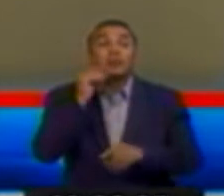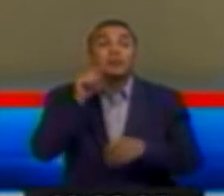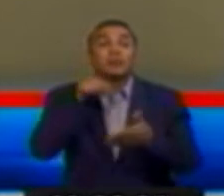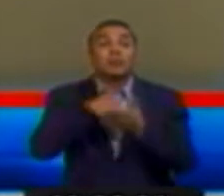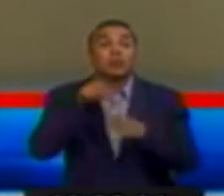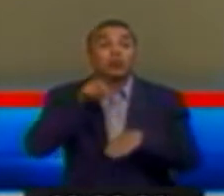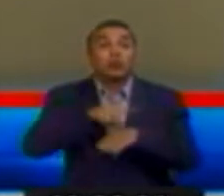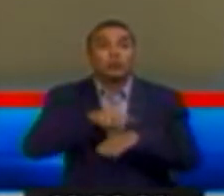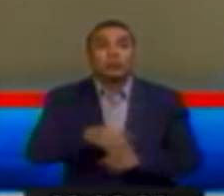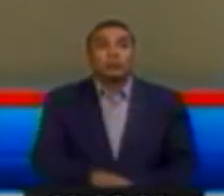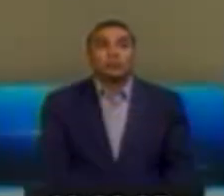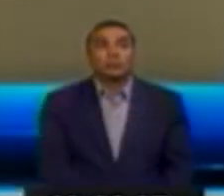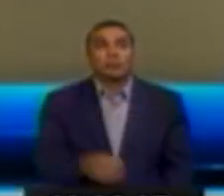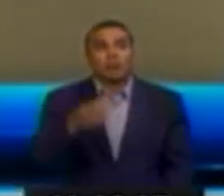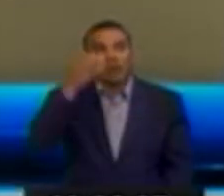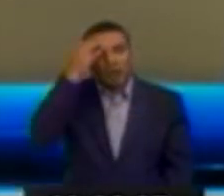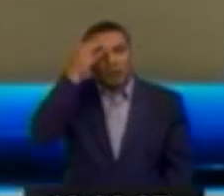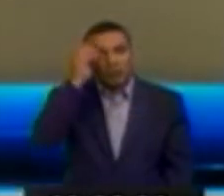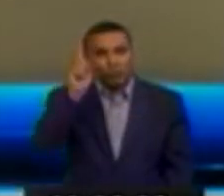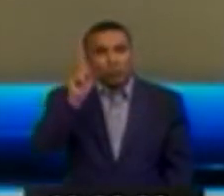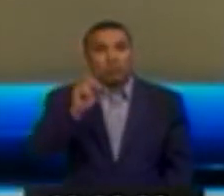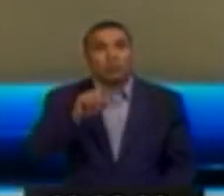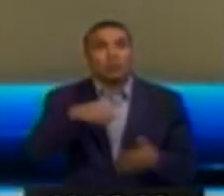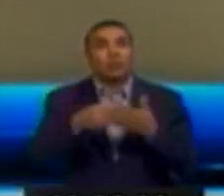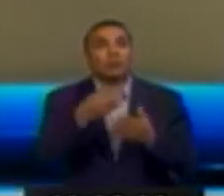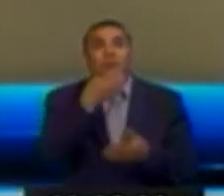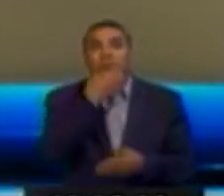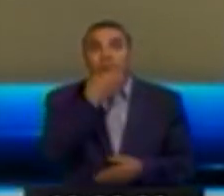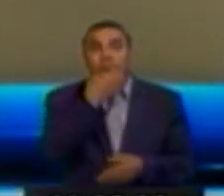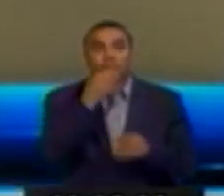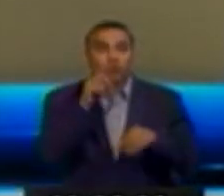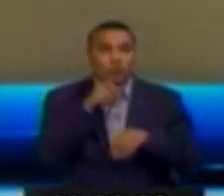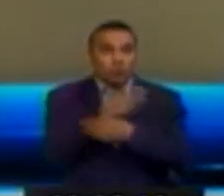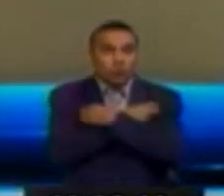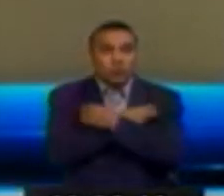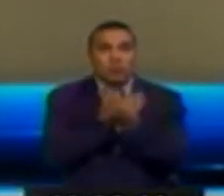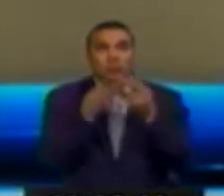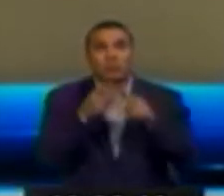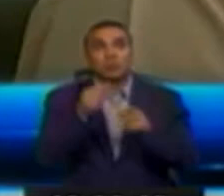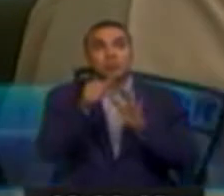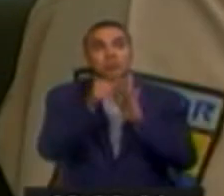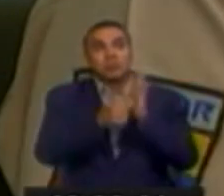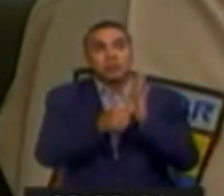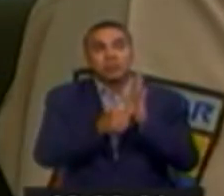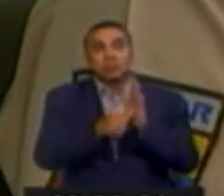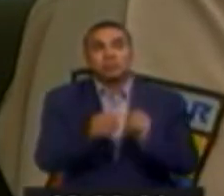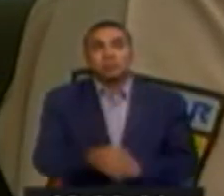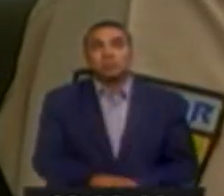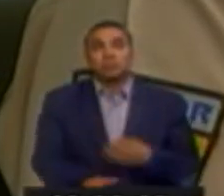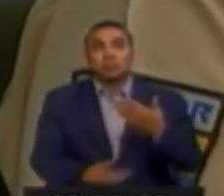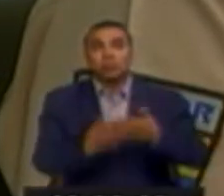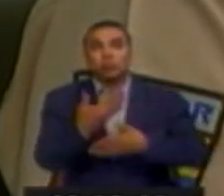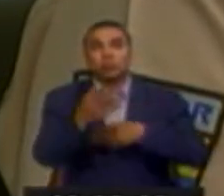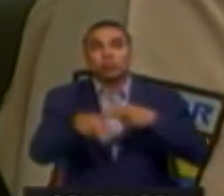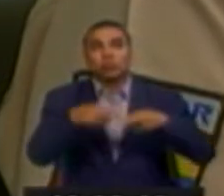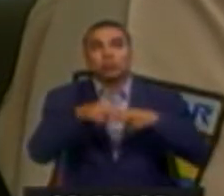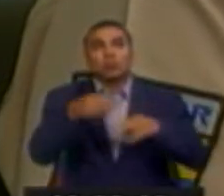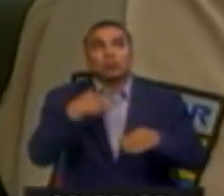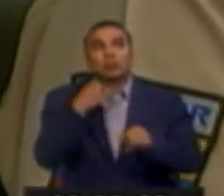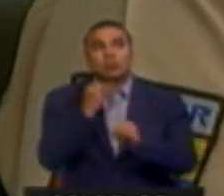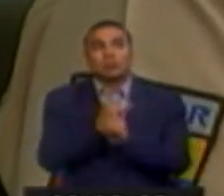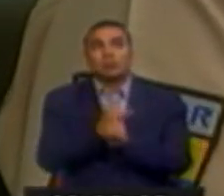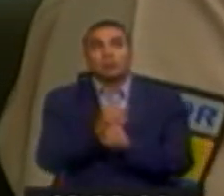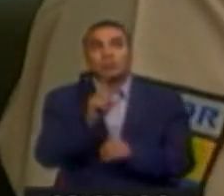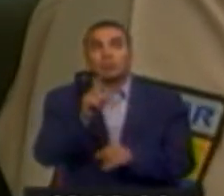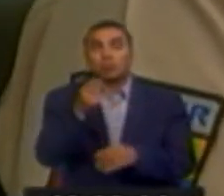involucran neurocirugía, maxilofacial e inclusive cirugía plástica. Son los procedimientos normales que tiene la institución tanto